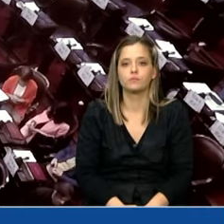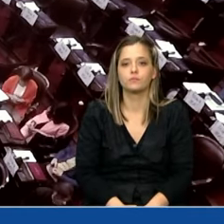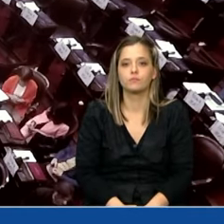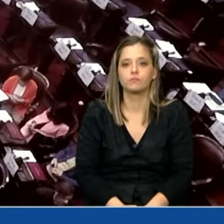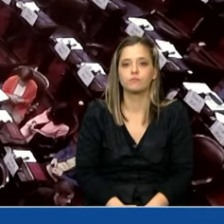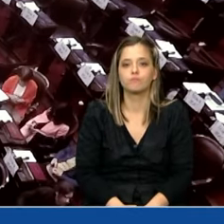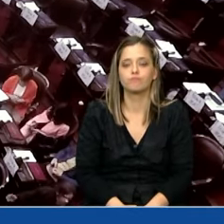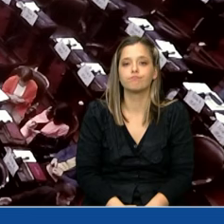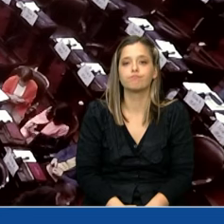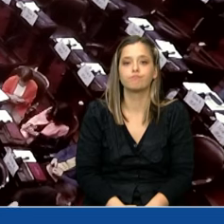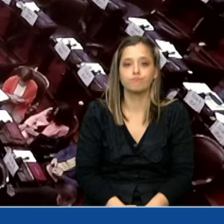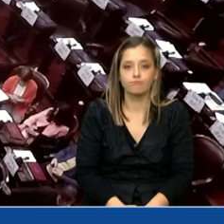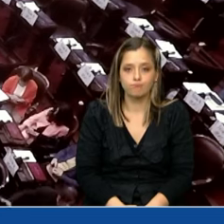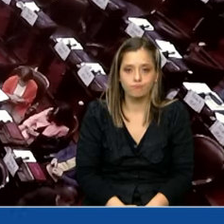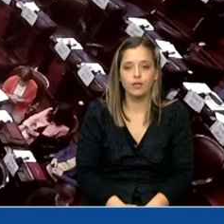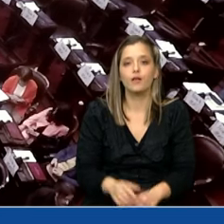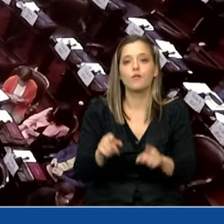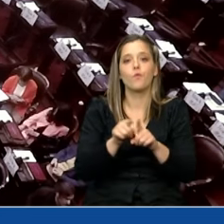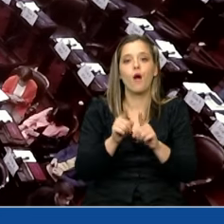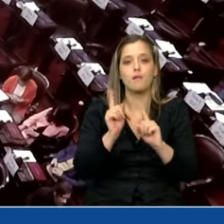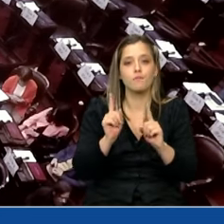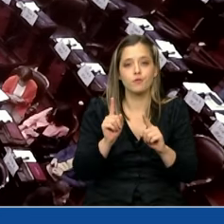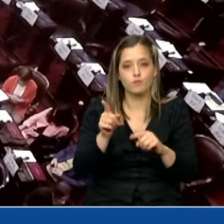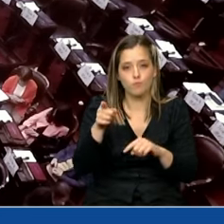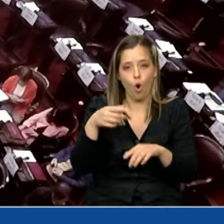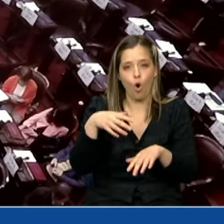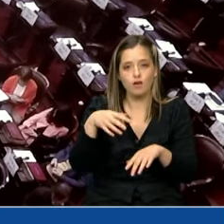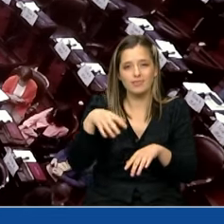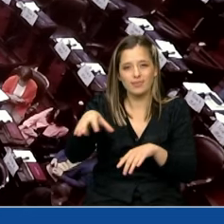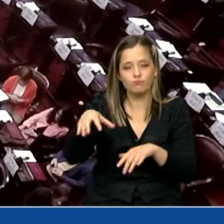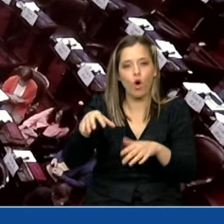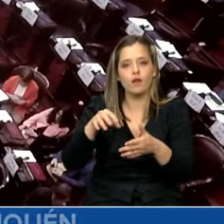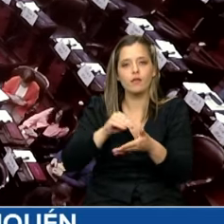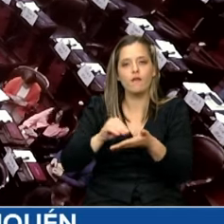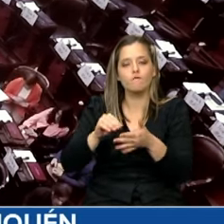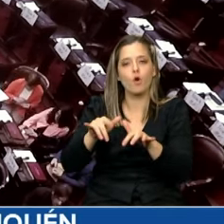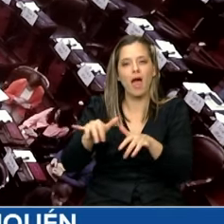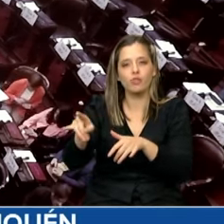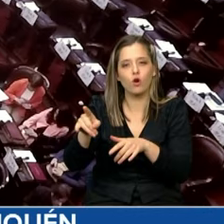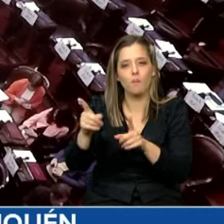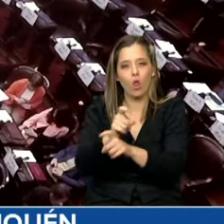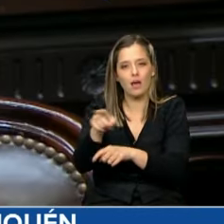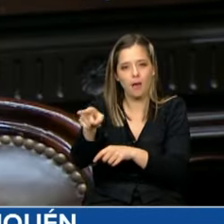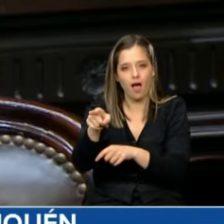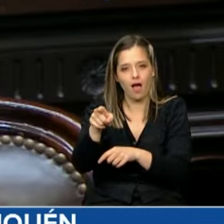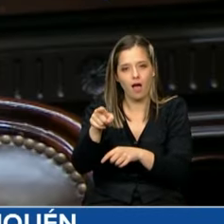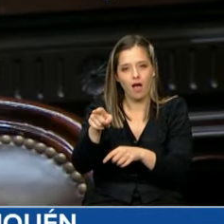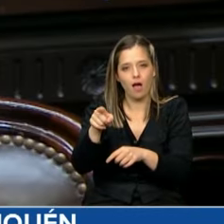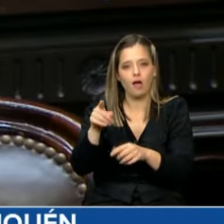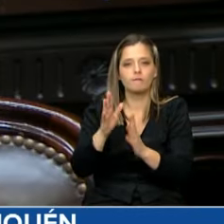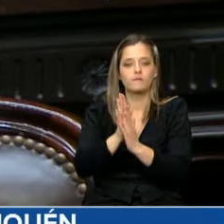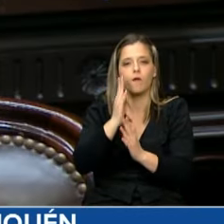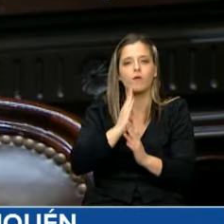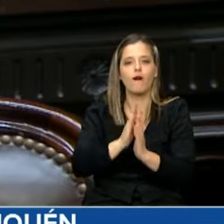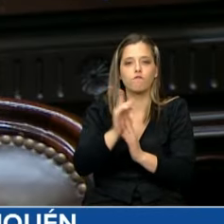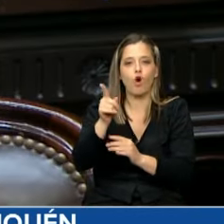Hay un problema con todavía informático en aquel sector si serían tan amables los que están trabajando con el tema podemos